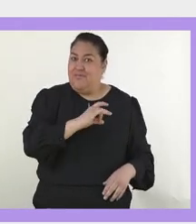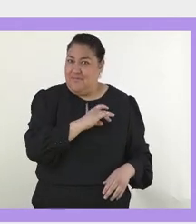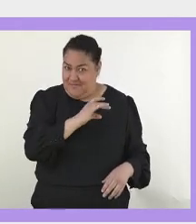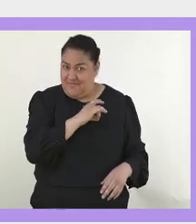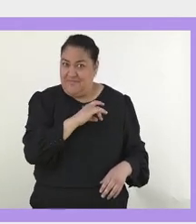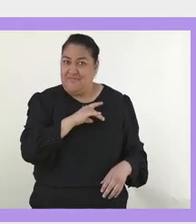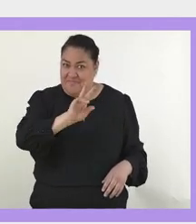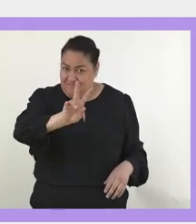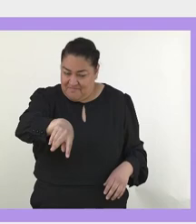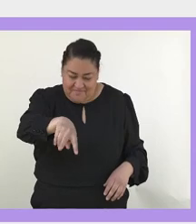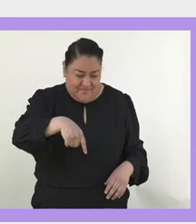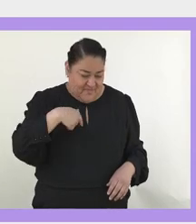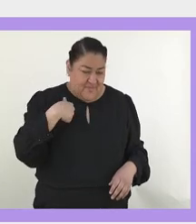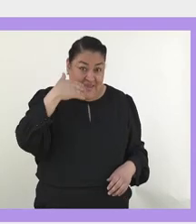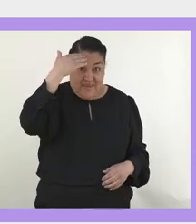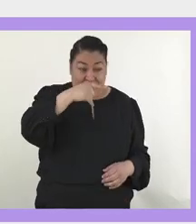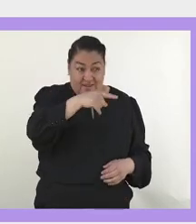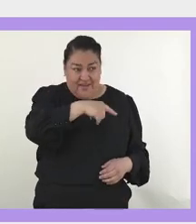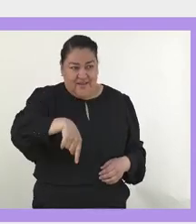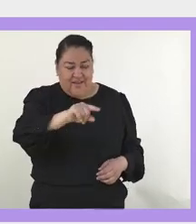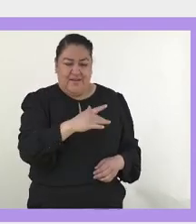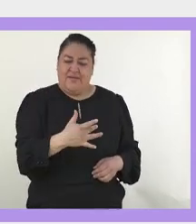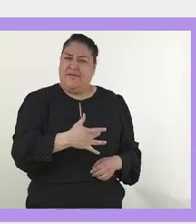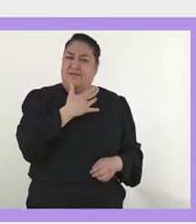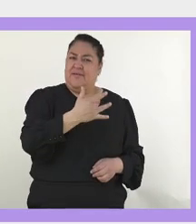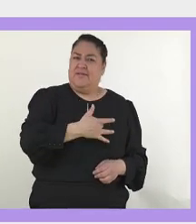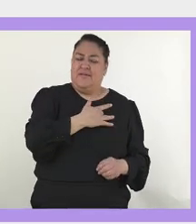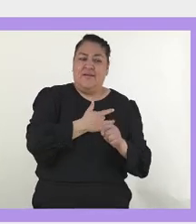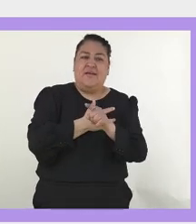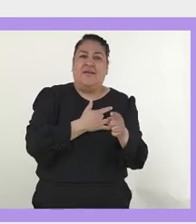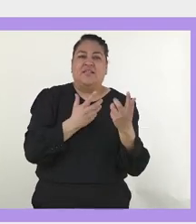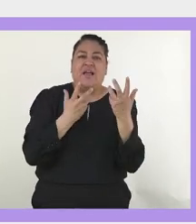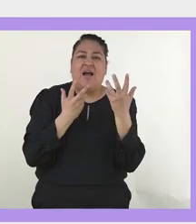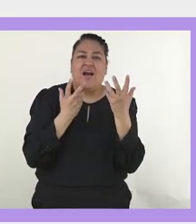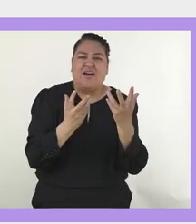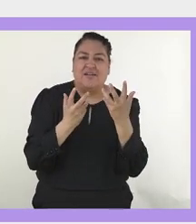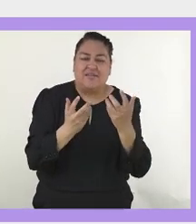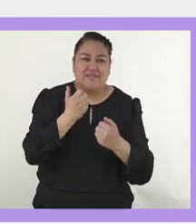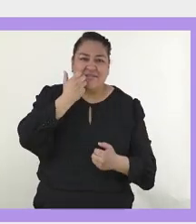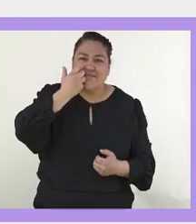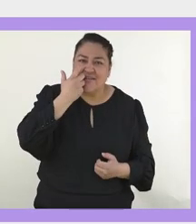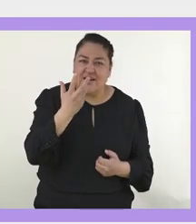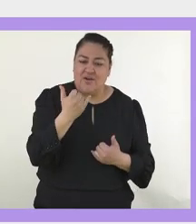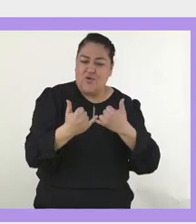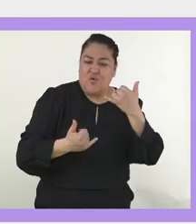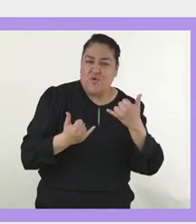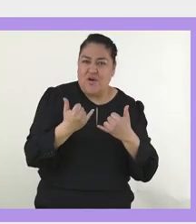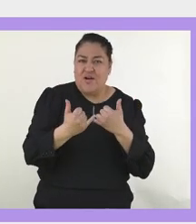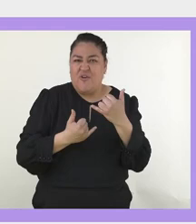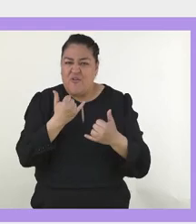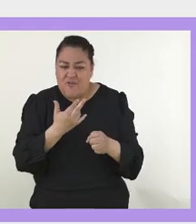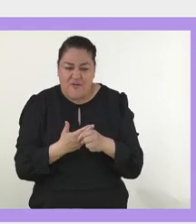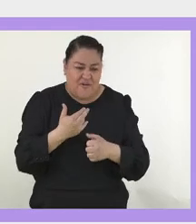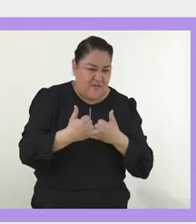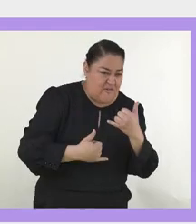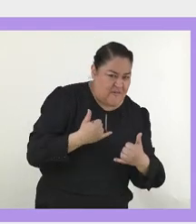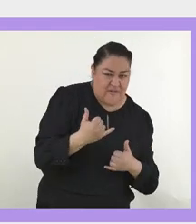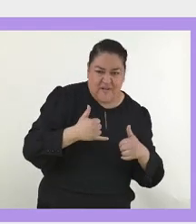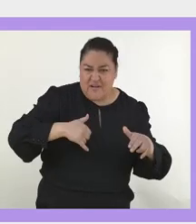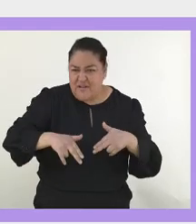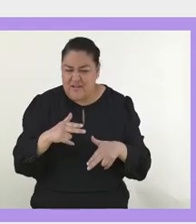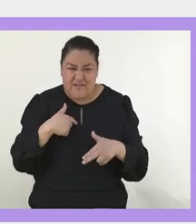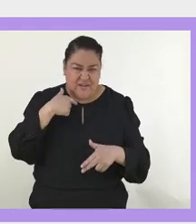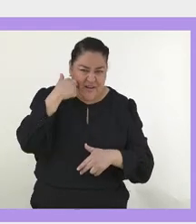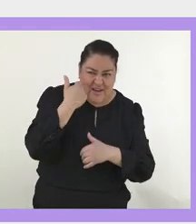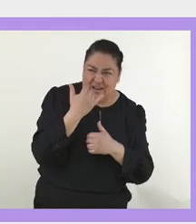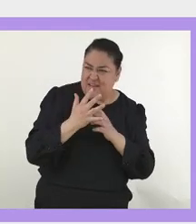si algo tienen es que tienen hambre de jugar de pelearla que esa